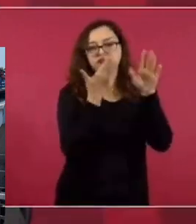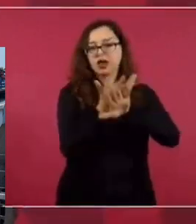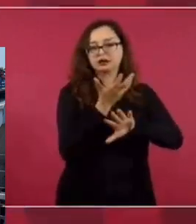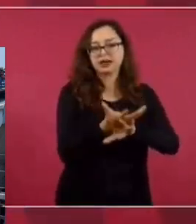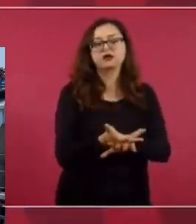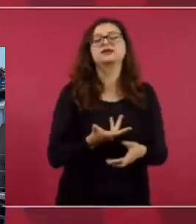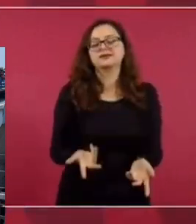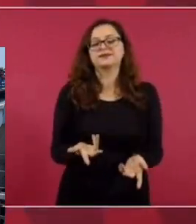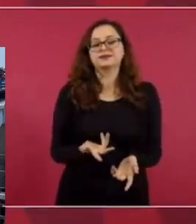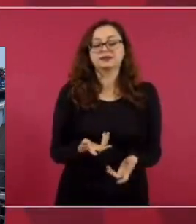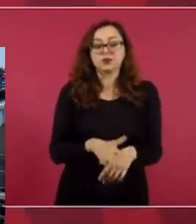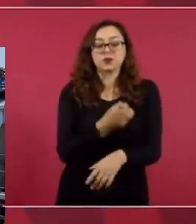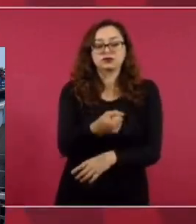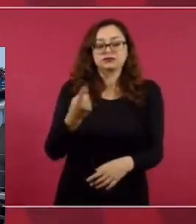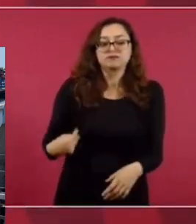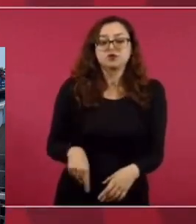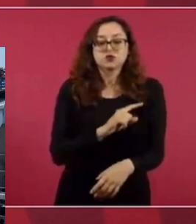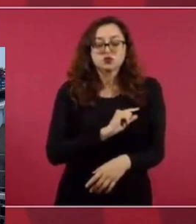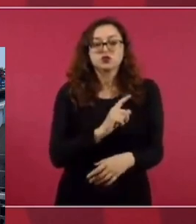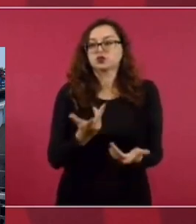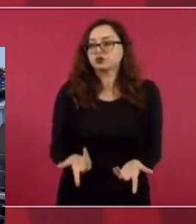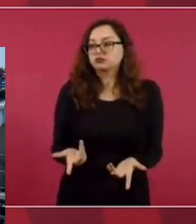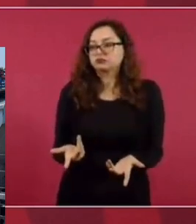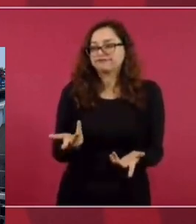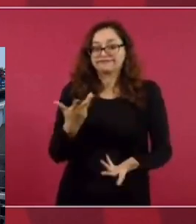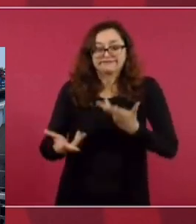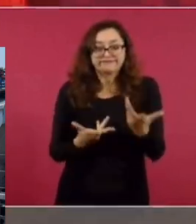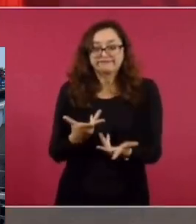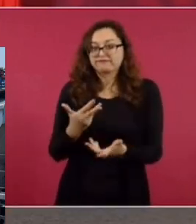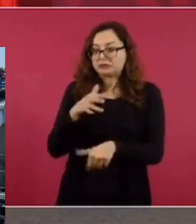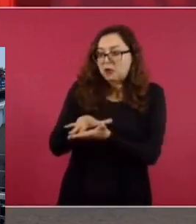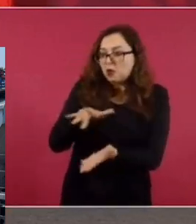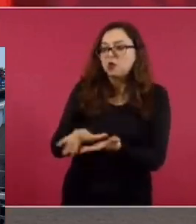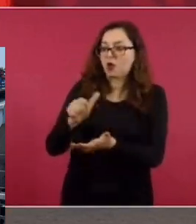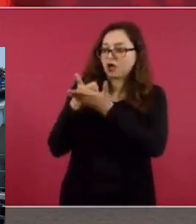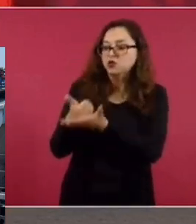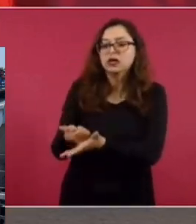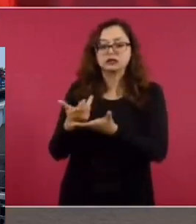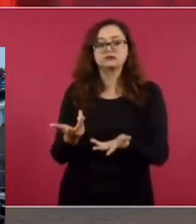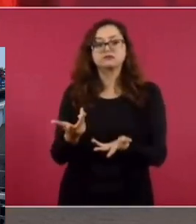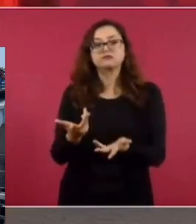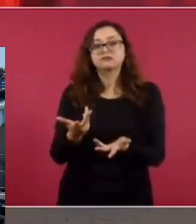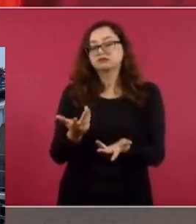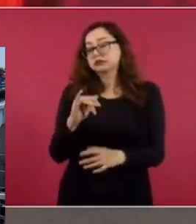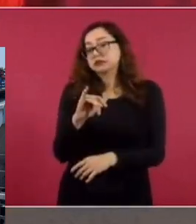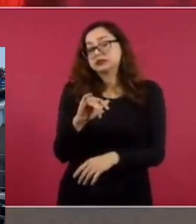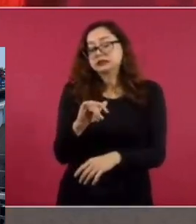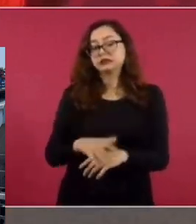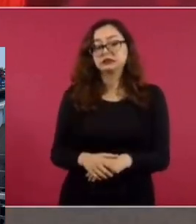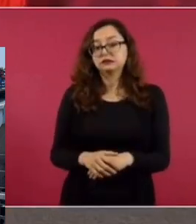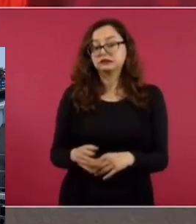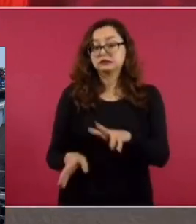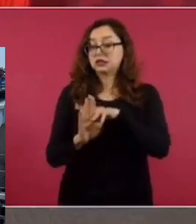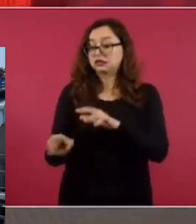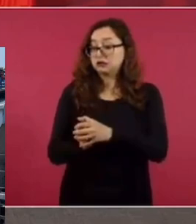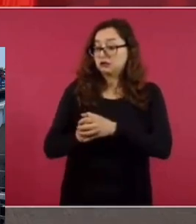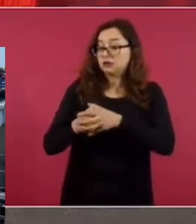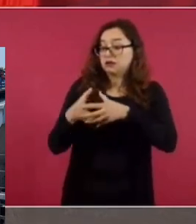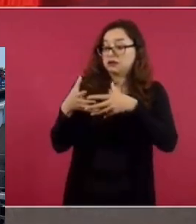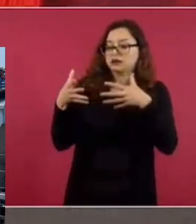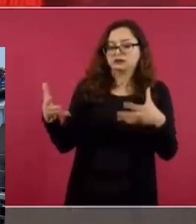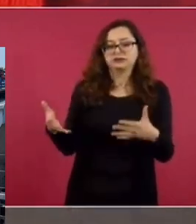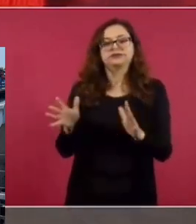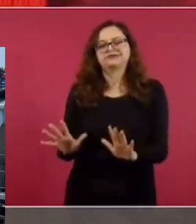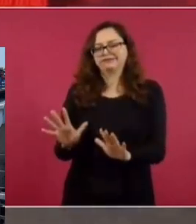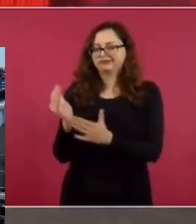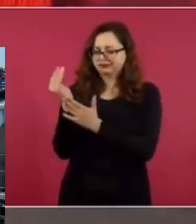Entonces, nosotros lo que hacemos es ayudar aquí, que no siga creciendo la migración y que los